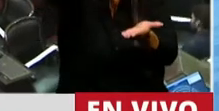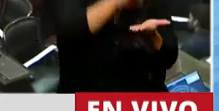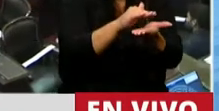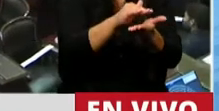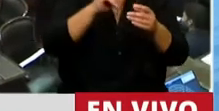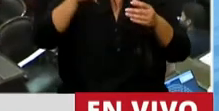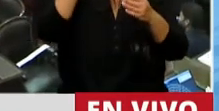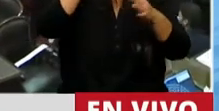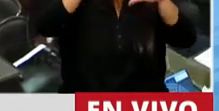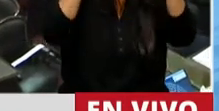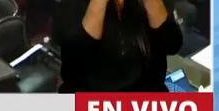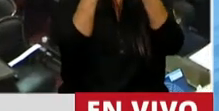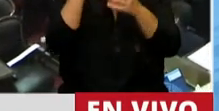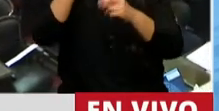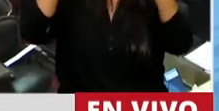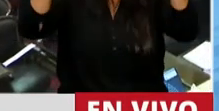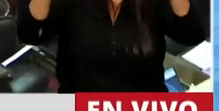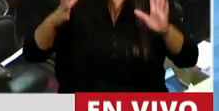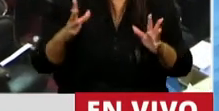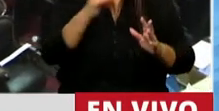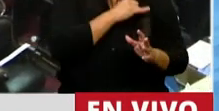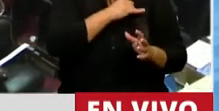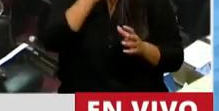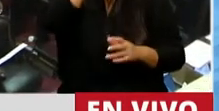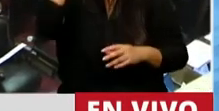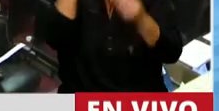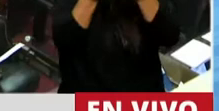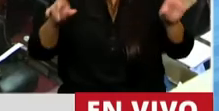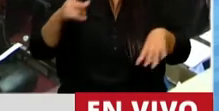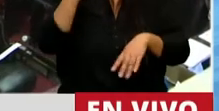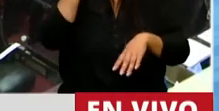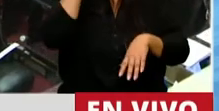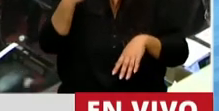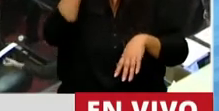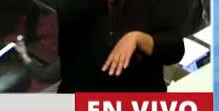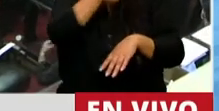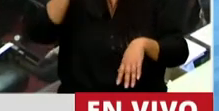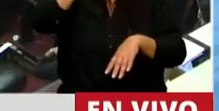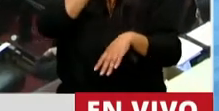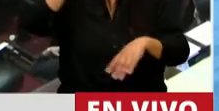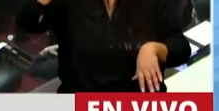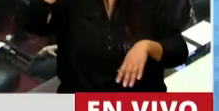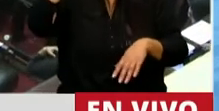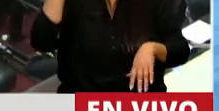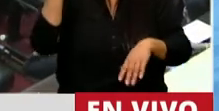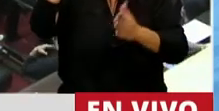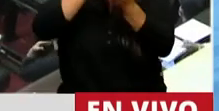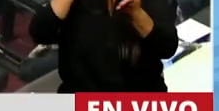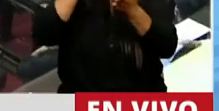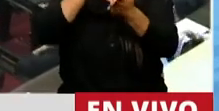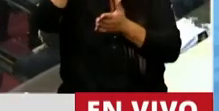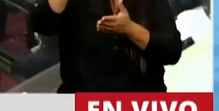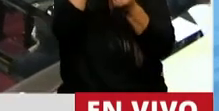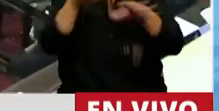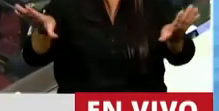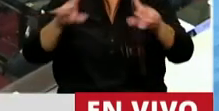y Turismo. Las universidades nacionales pierden otros 1.639 millones en transferencias. A su vez, incrementó los